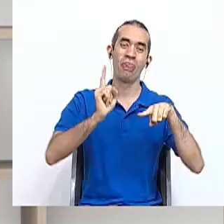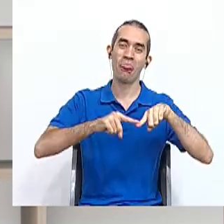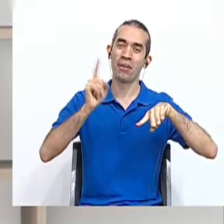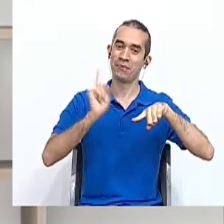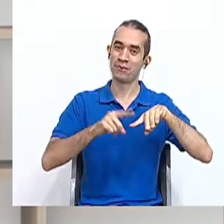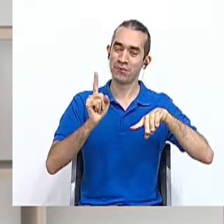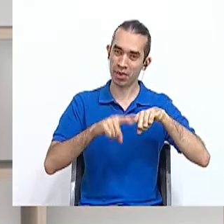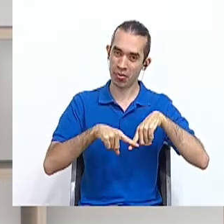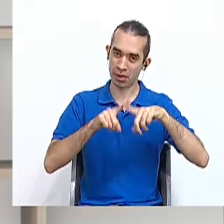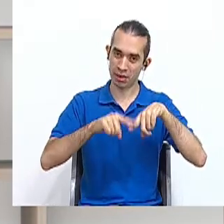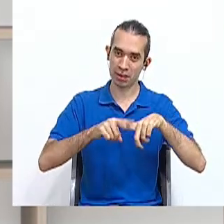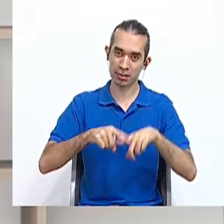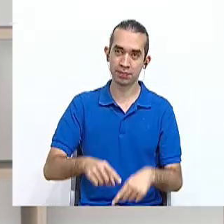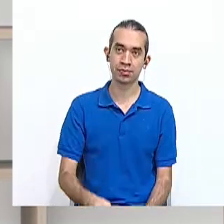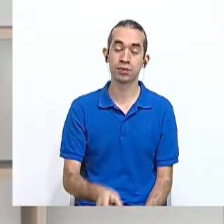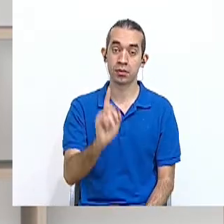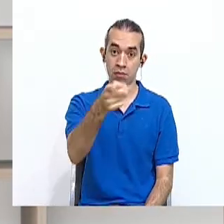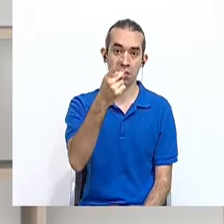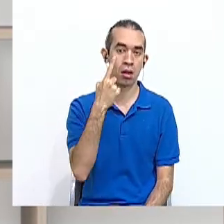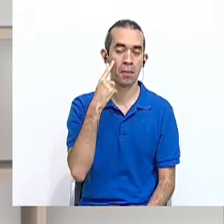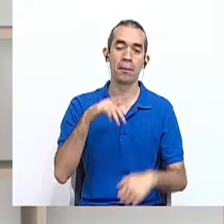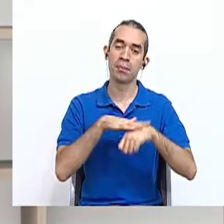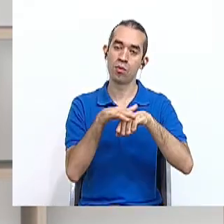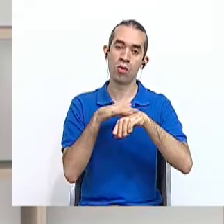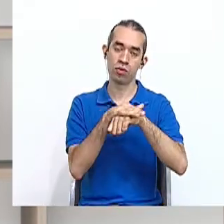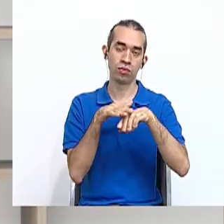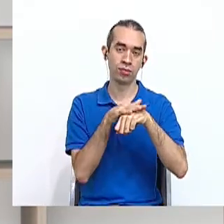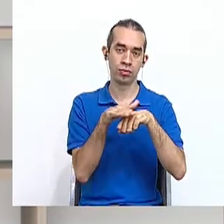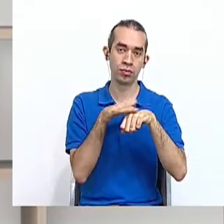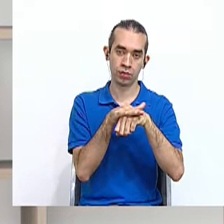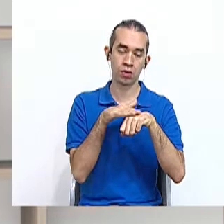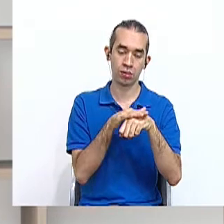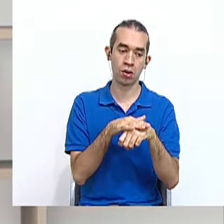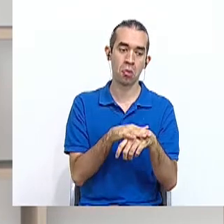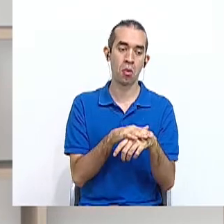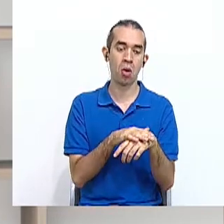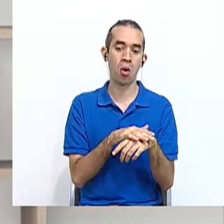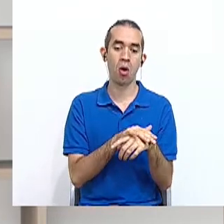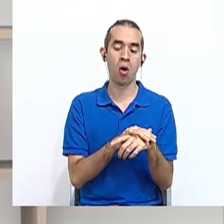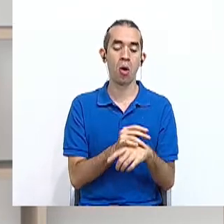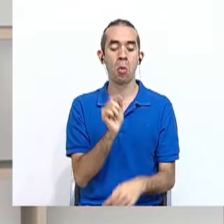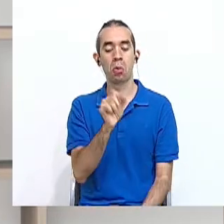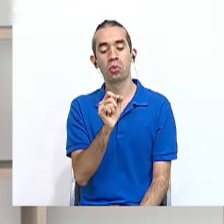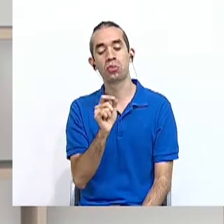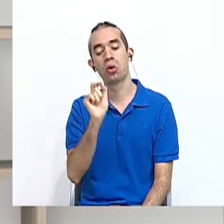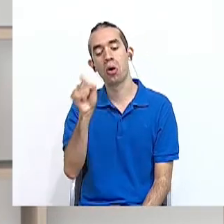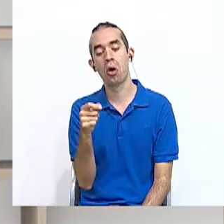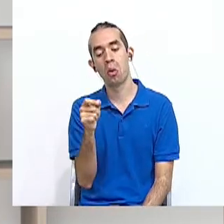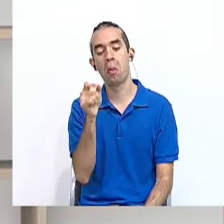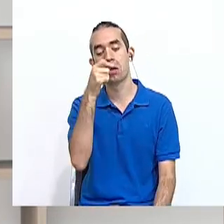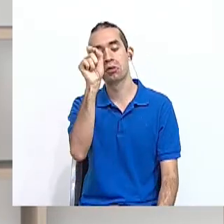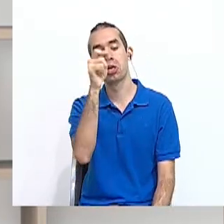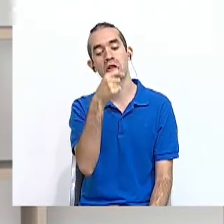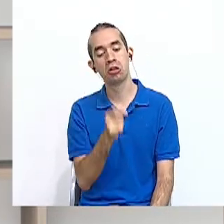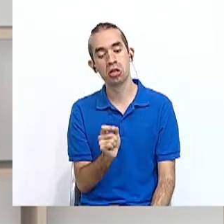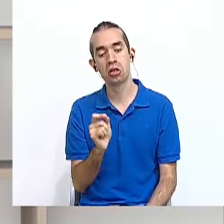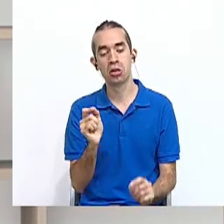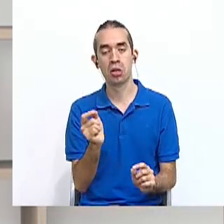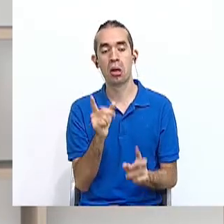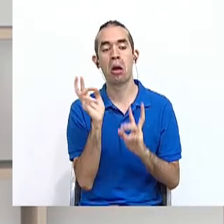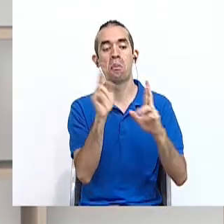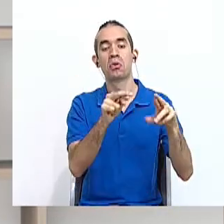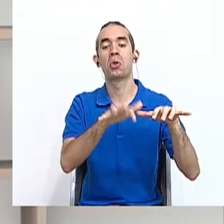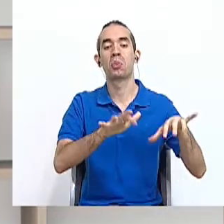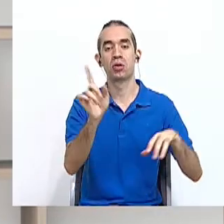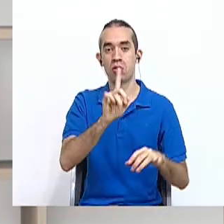significan otra cosa. Entonces, por favor, no le dejemos la tarea de puntuar y arreglar ortográficamente las computadoras. También